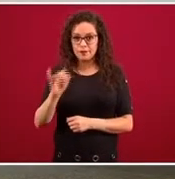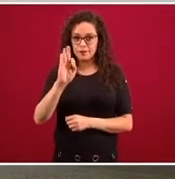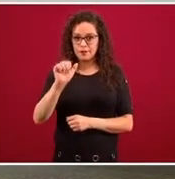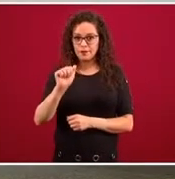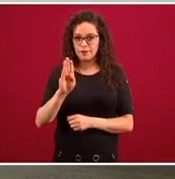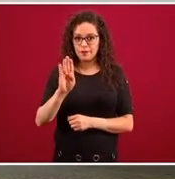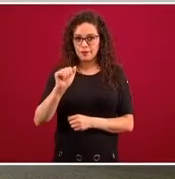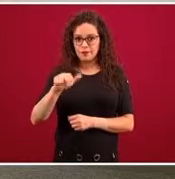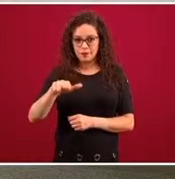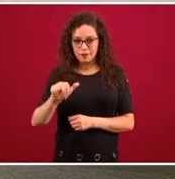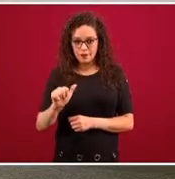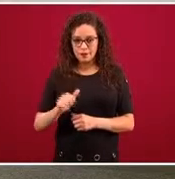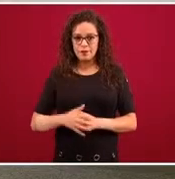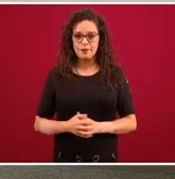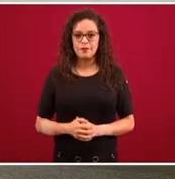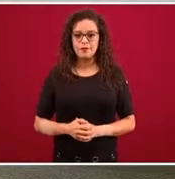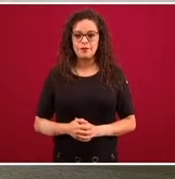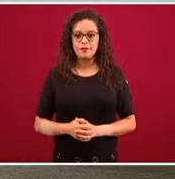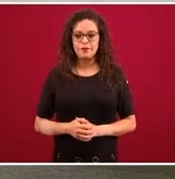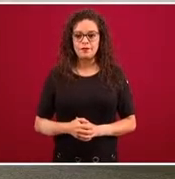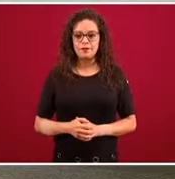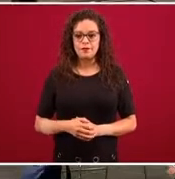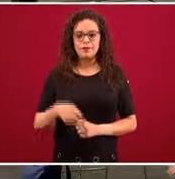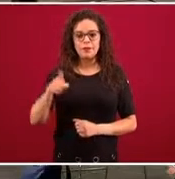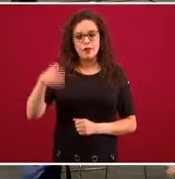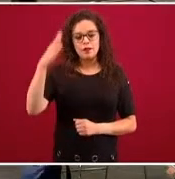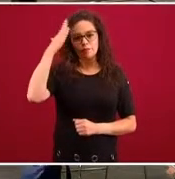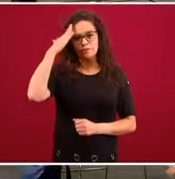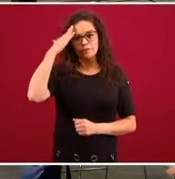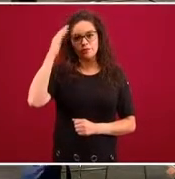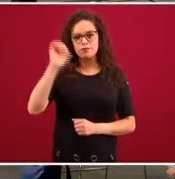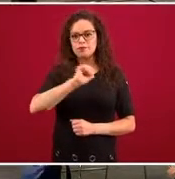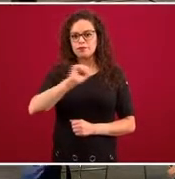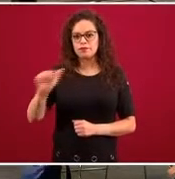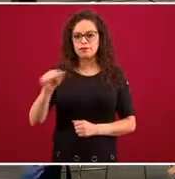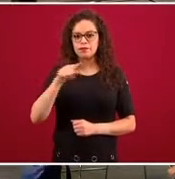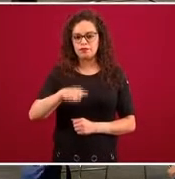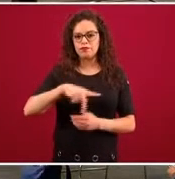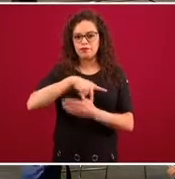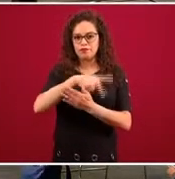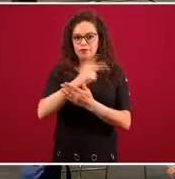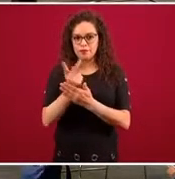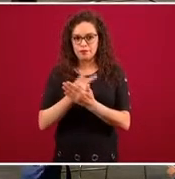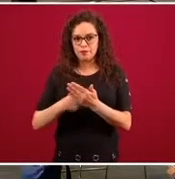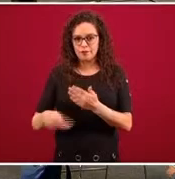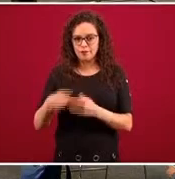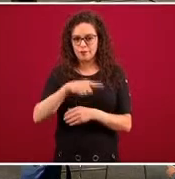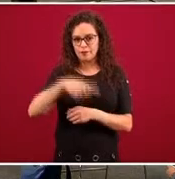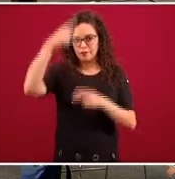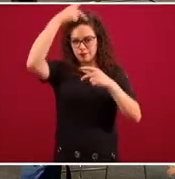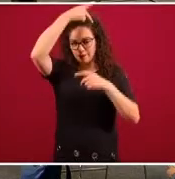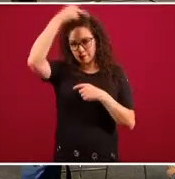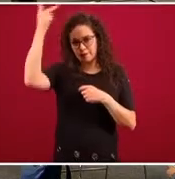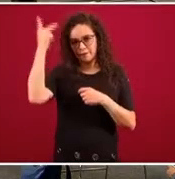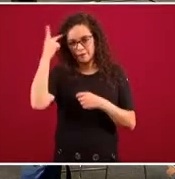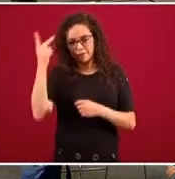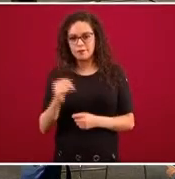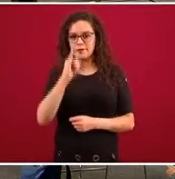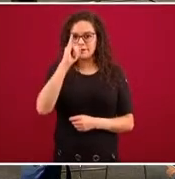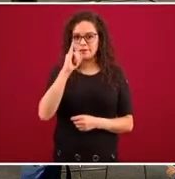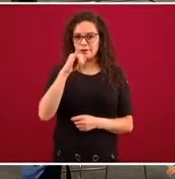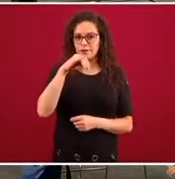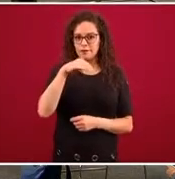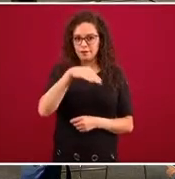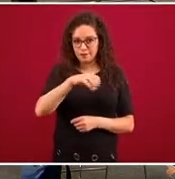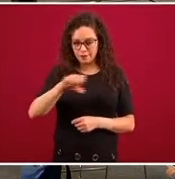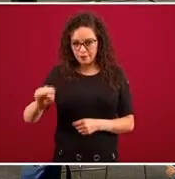Fabiana. unit. La jefa Fabiana es la Now, titular de she la is joining División us de from Programas the de Enfermería National del Instituto Institute Mexicano of del